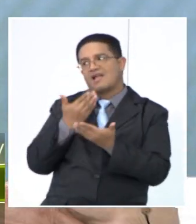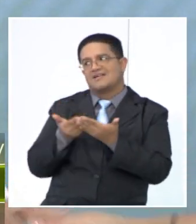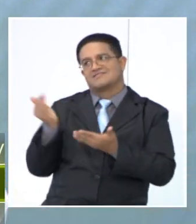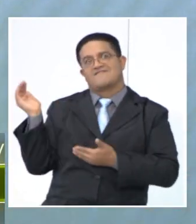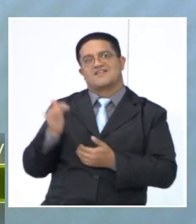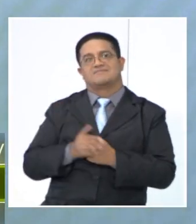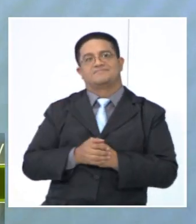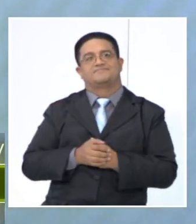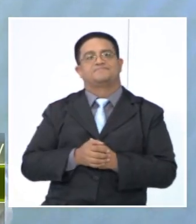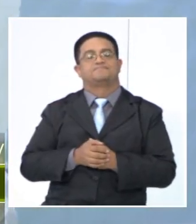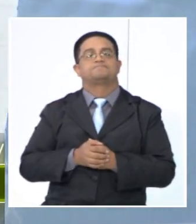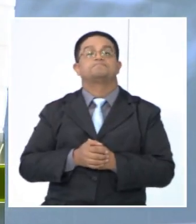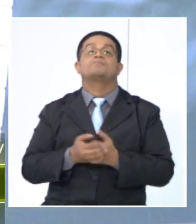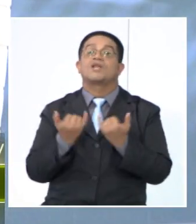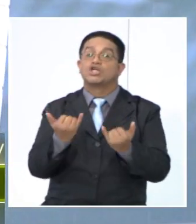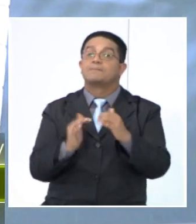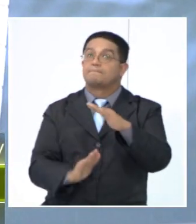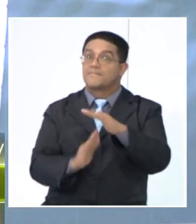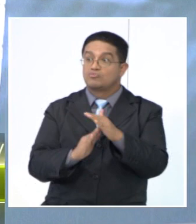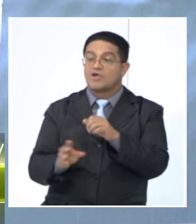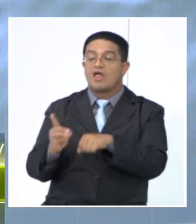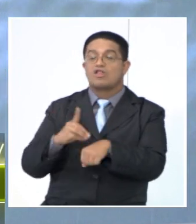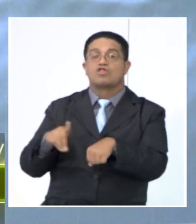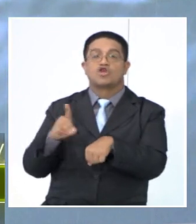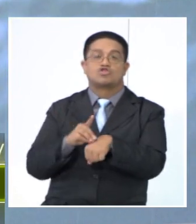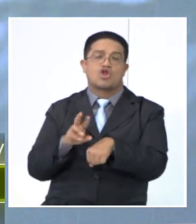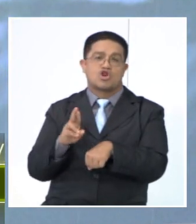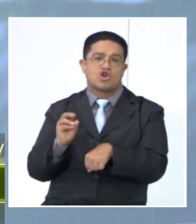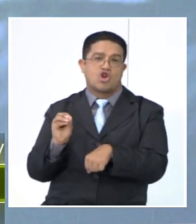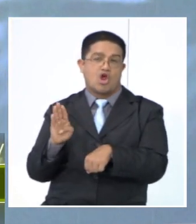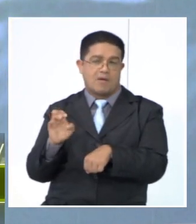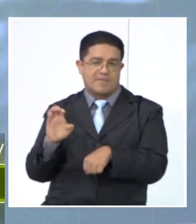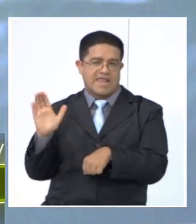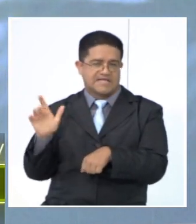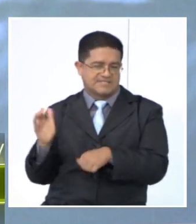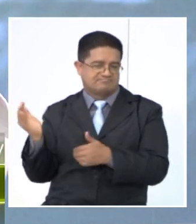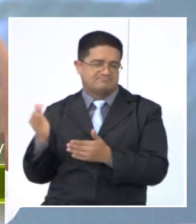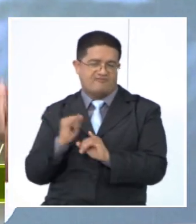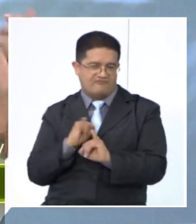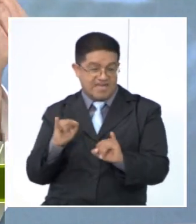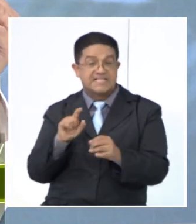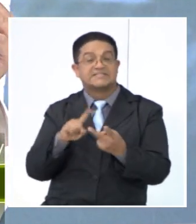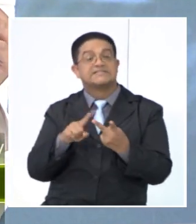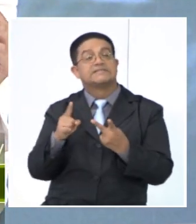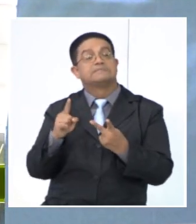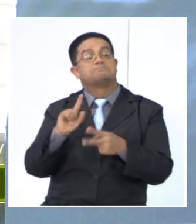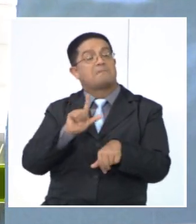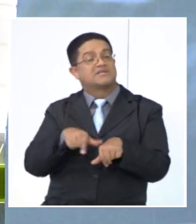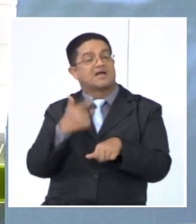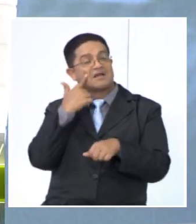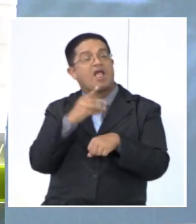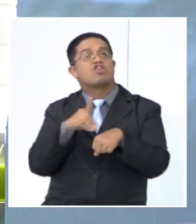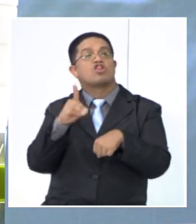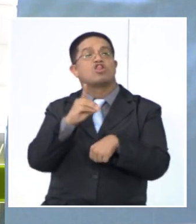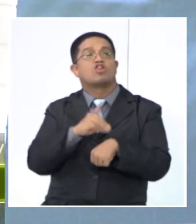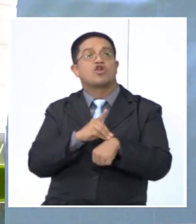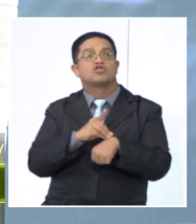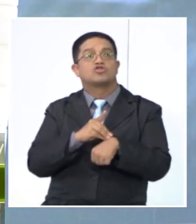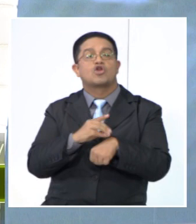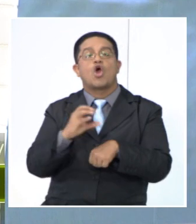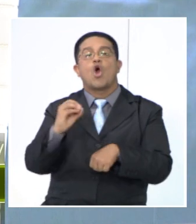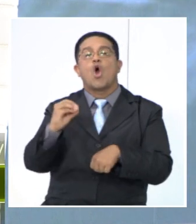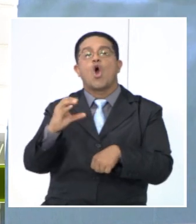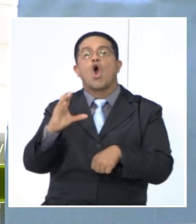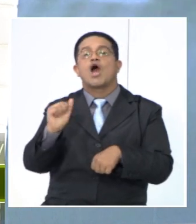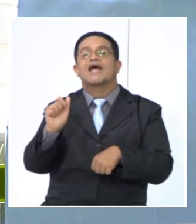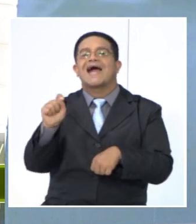de hoy. Hasta luego. Muchas Vamos gracias. A irnos a la pausa. El doctor Alcides Robles se despide de esta parte de la entrevista, pero al regreso nos estará acompañando el doctor Carlos Ocanto,